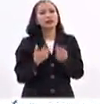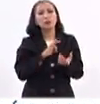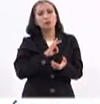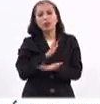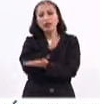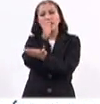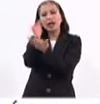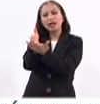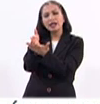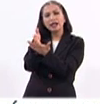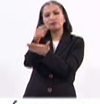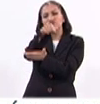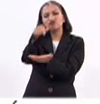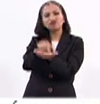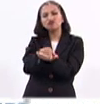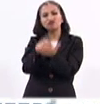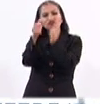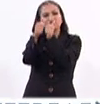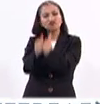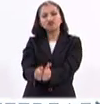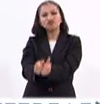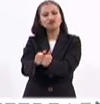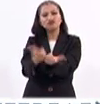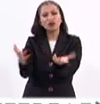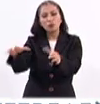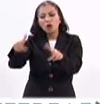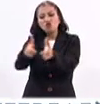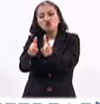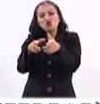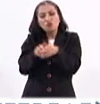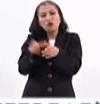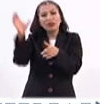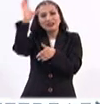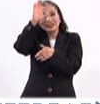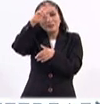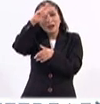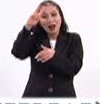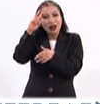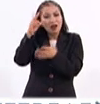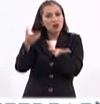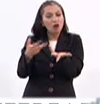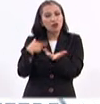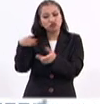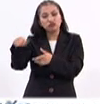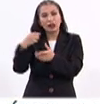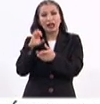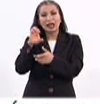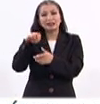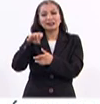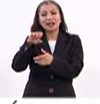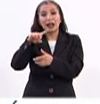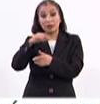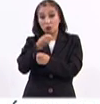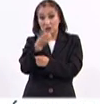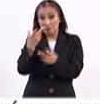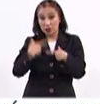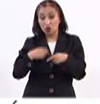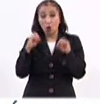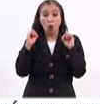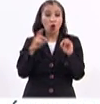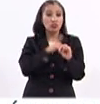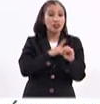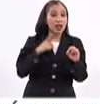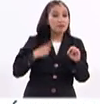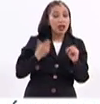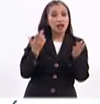pueden asistir a estos, pues este verano científico que imparten allá en Ensenada? ¿Cualquier persona o debe